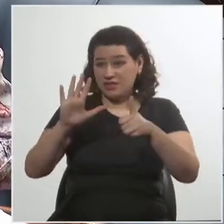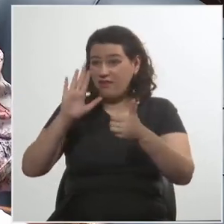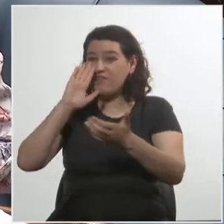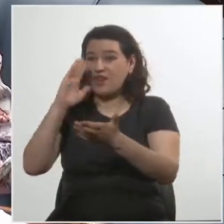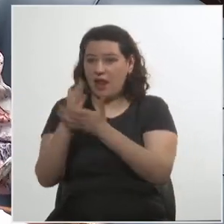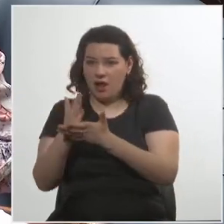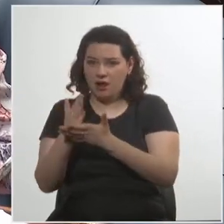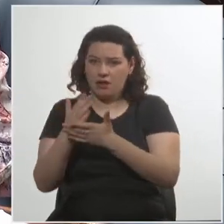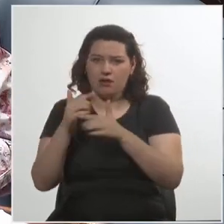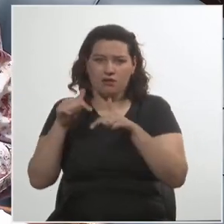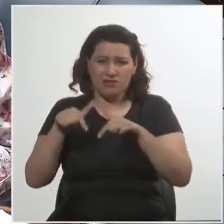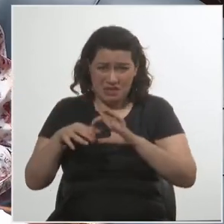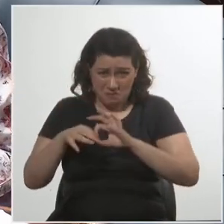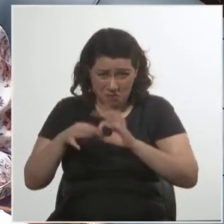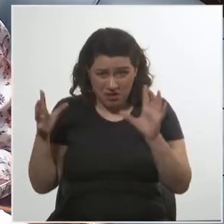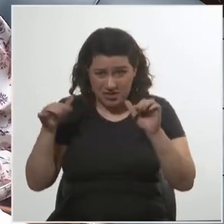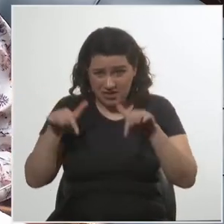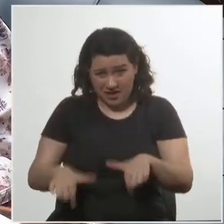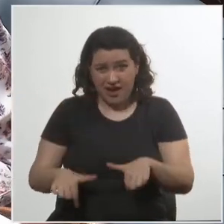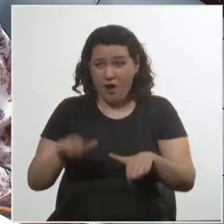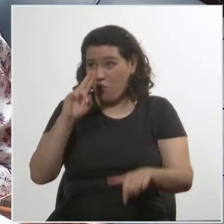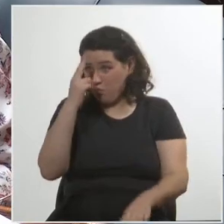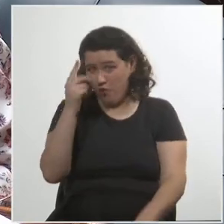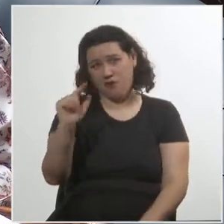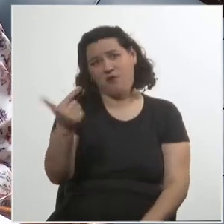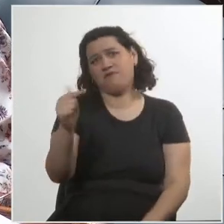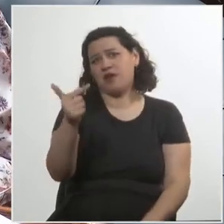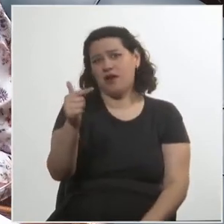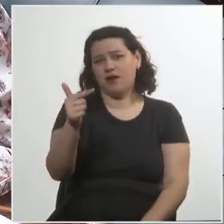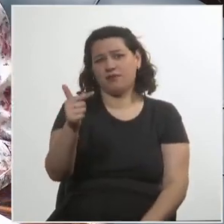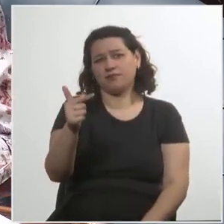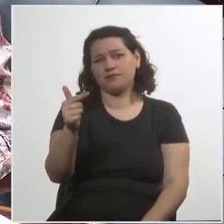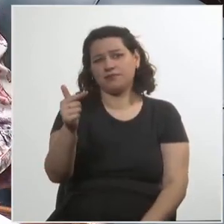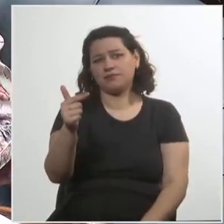si había algo en este país no era la plena democracia justamente